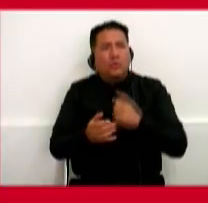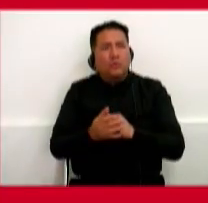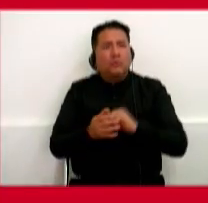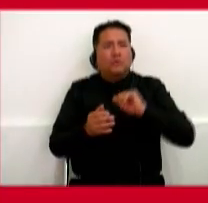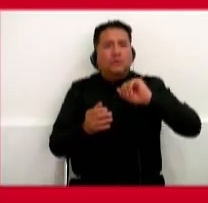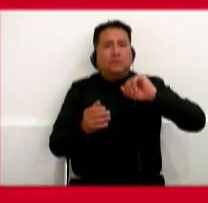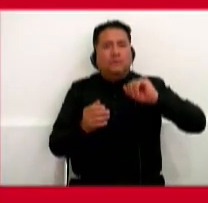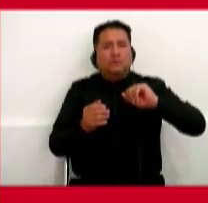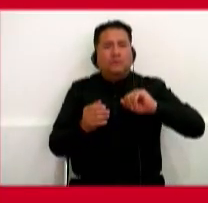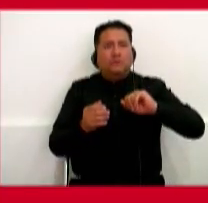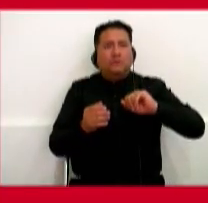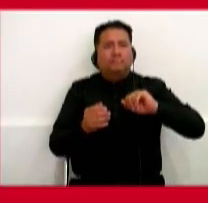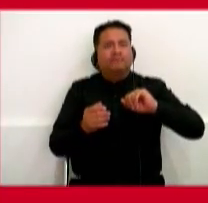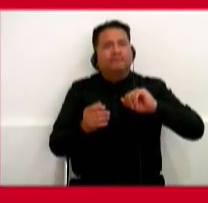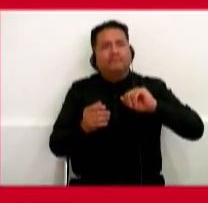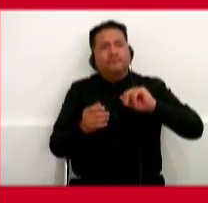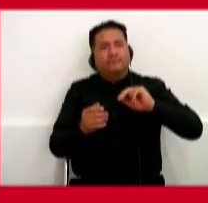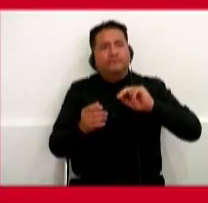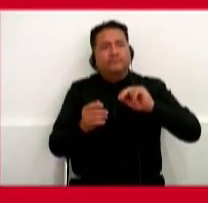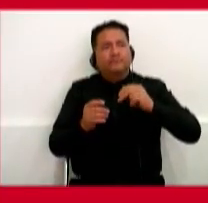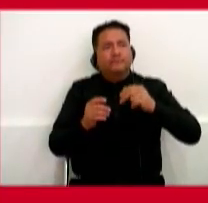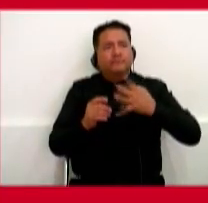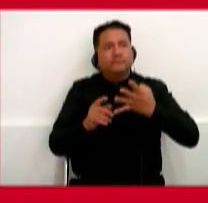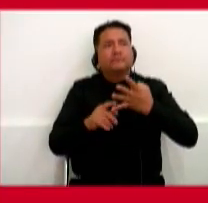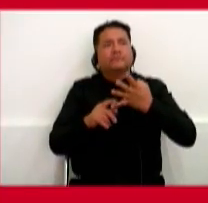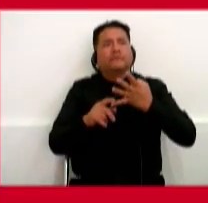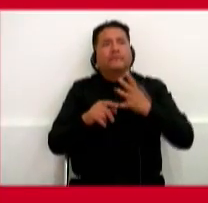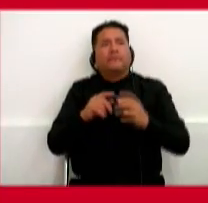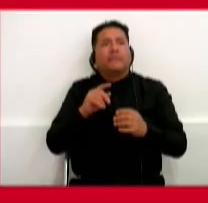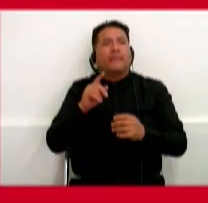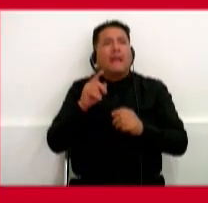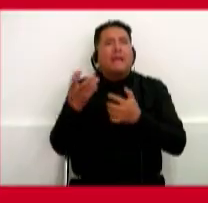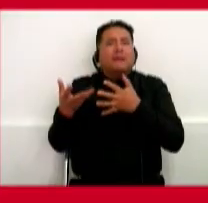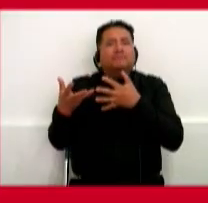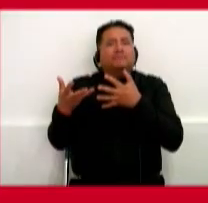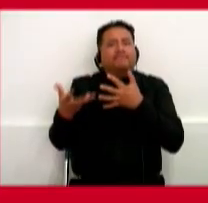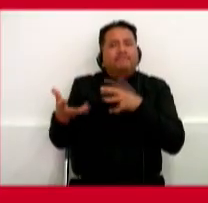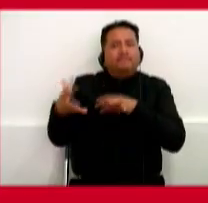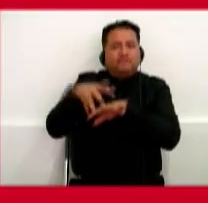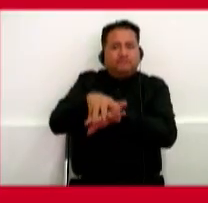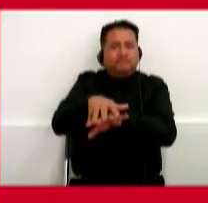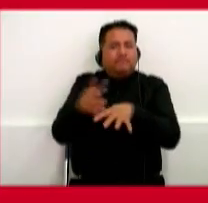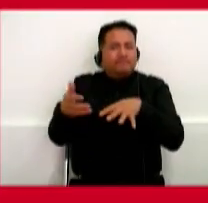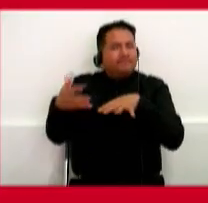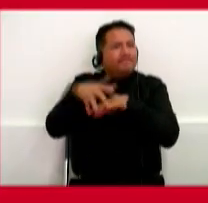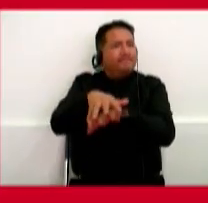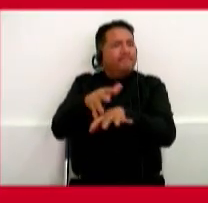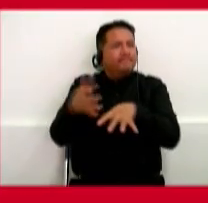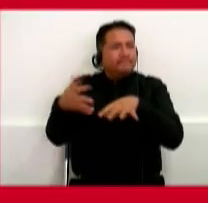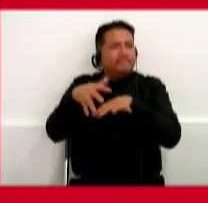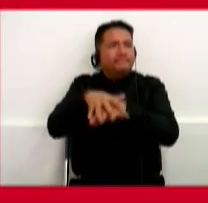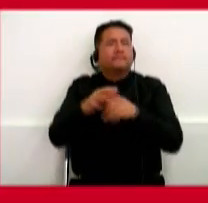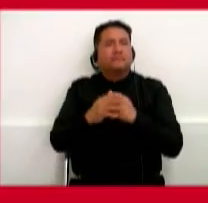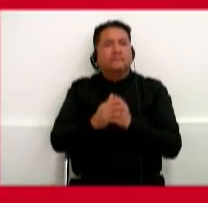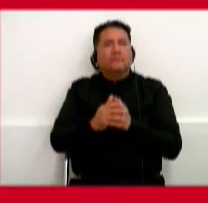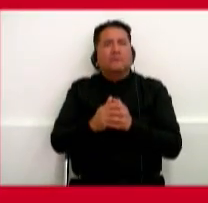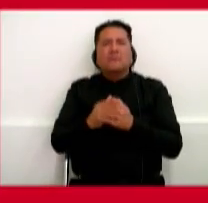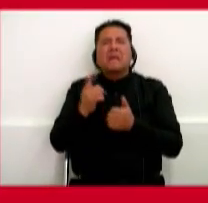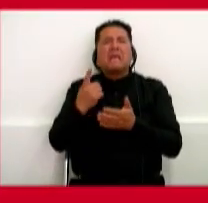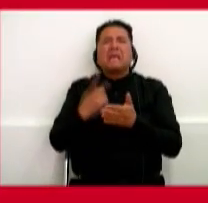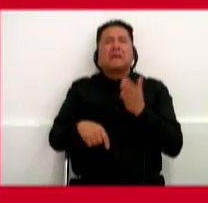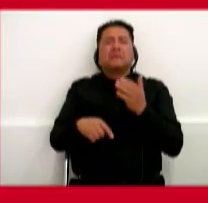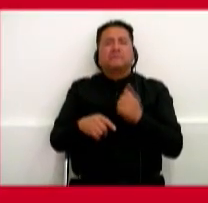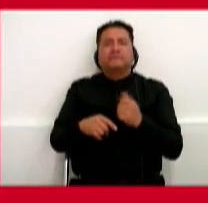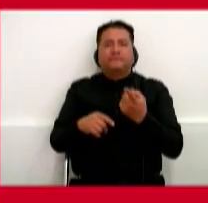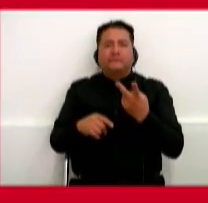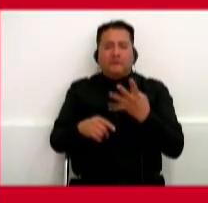de implementación. Para esta parte de implementación, básicamente lo que hicimos es utilizar dos formas, 2 métodos